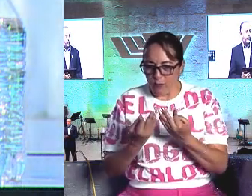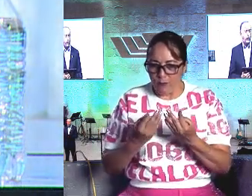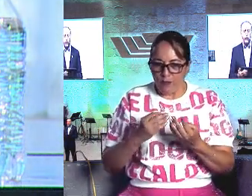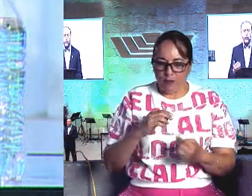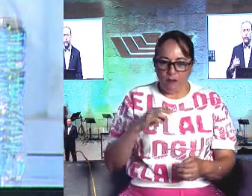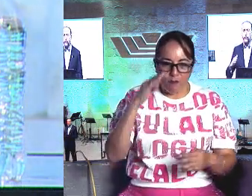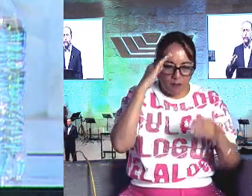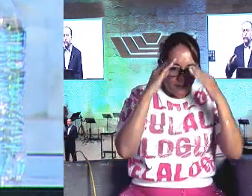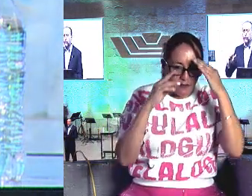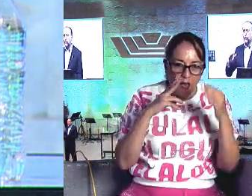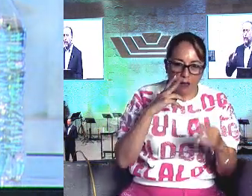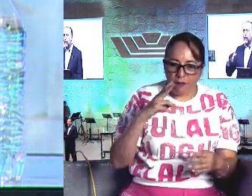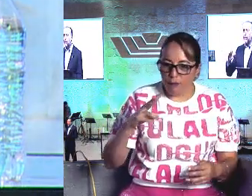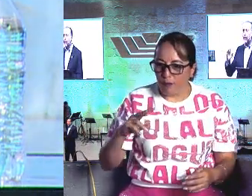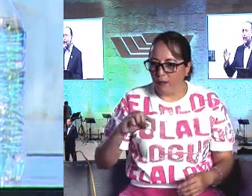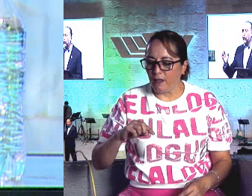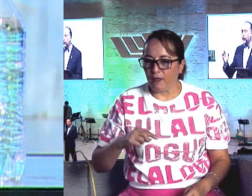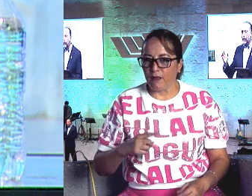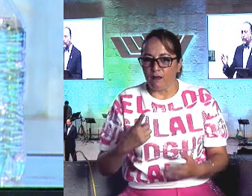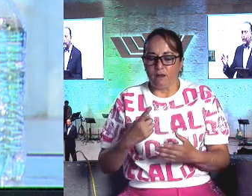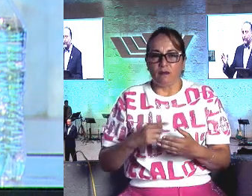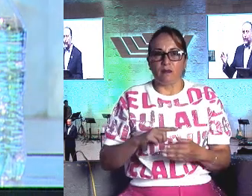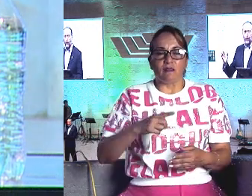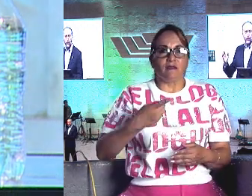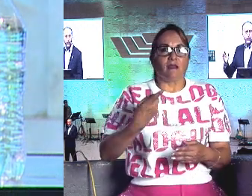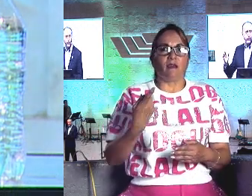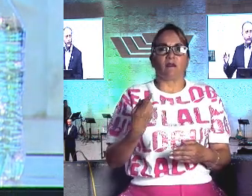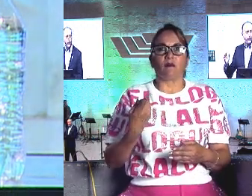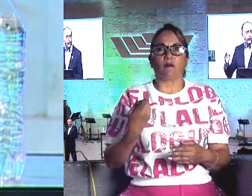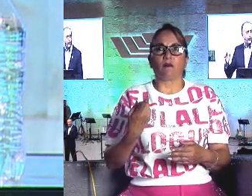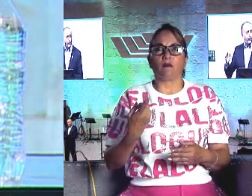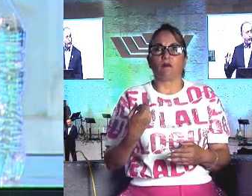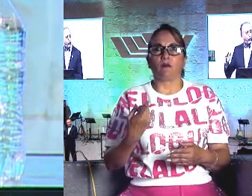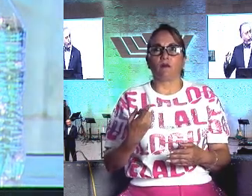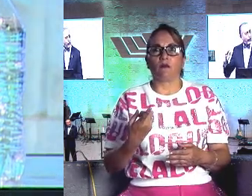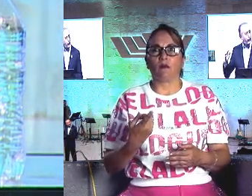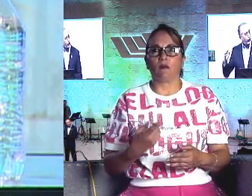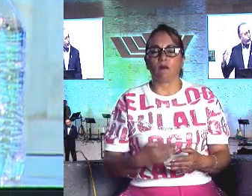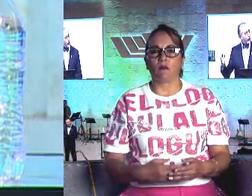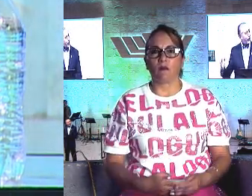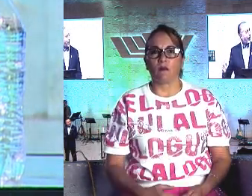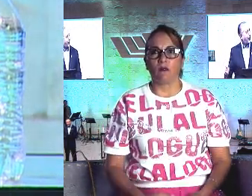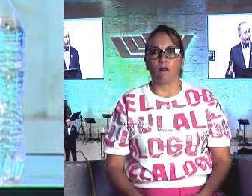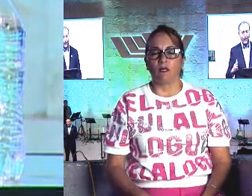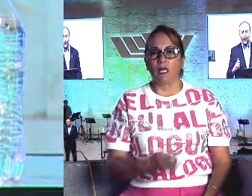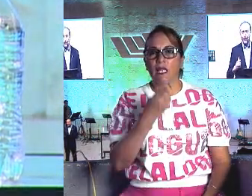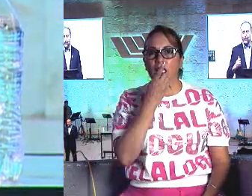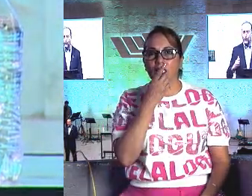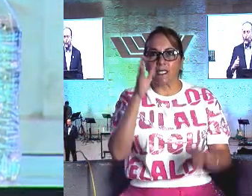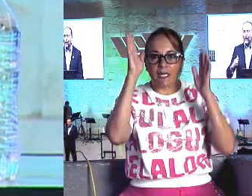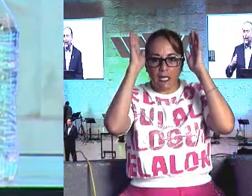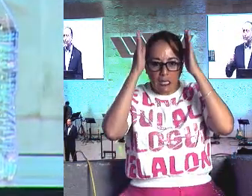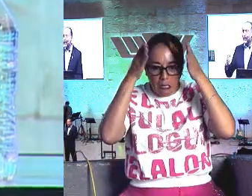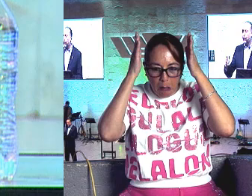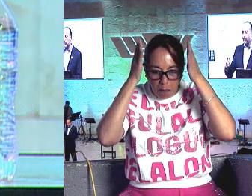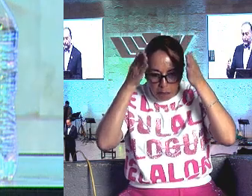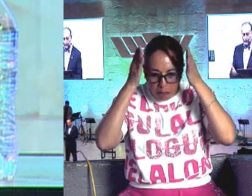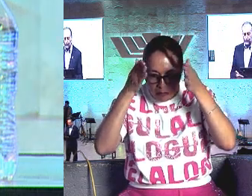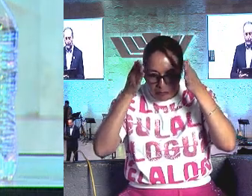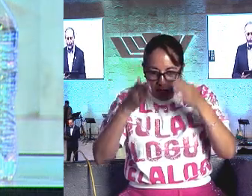que no vivas amargado y digas: es que pues la burra no era isca, sino que la